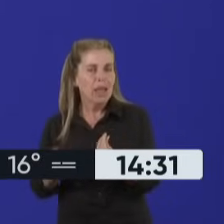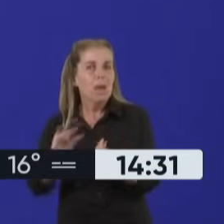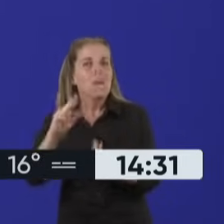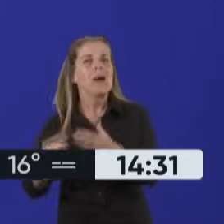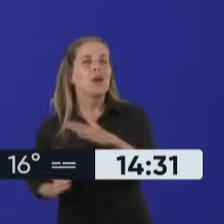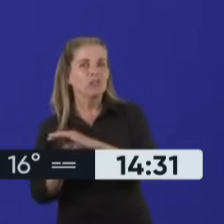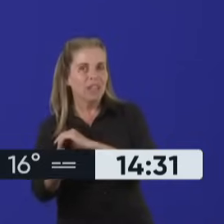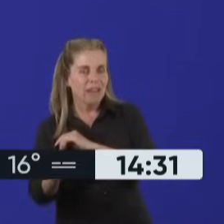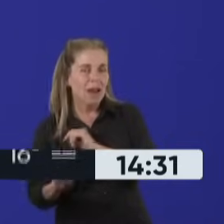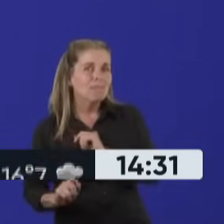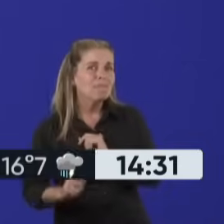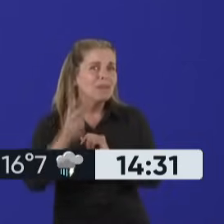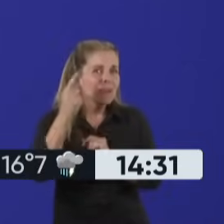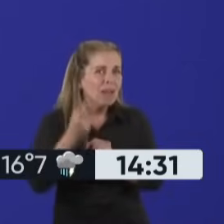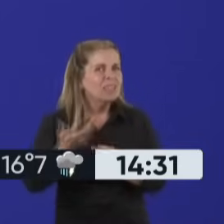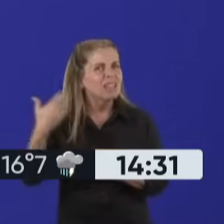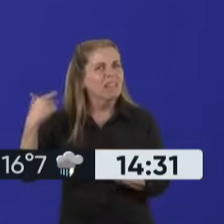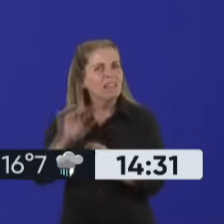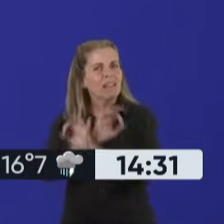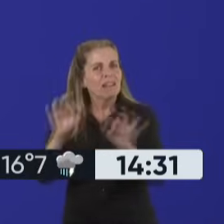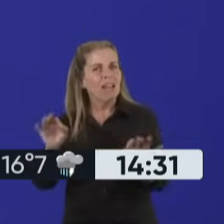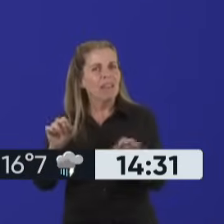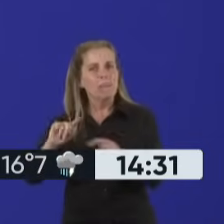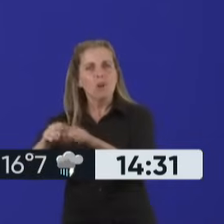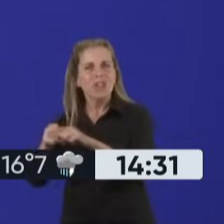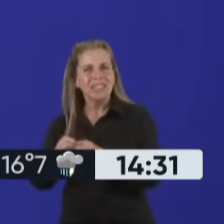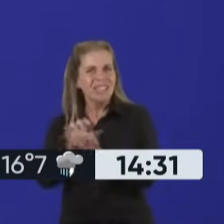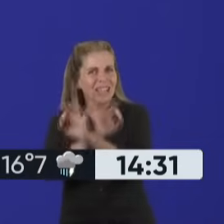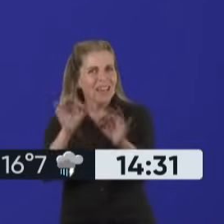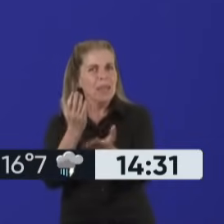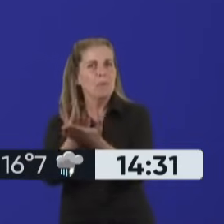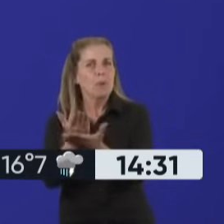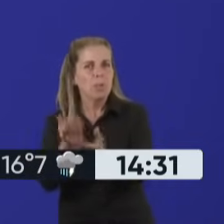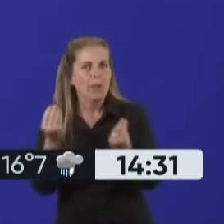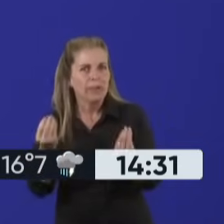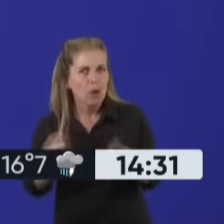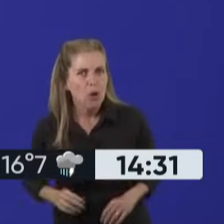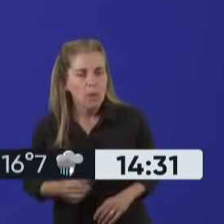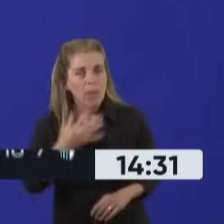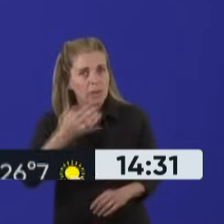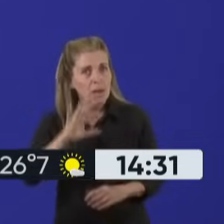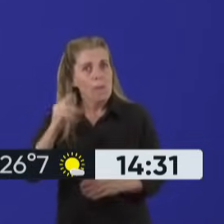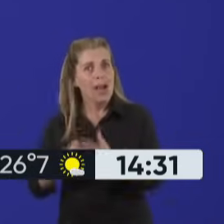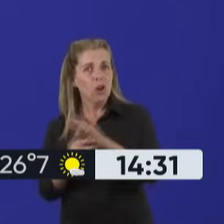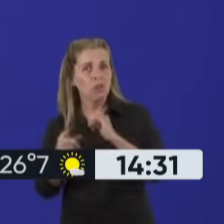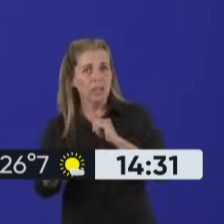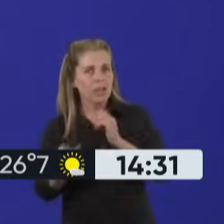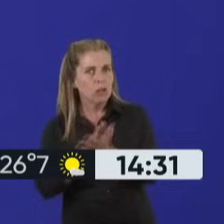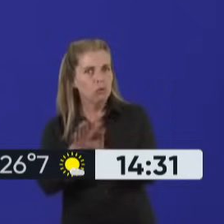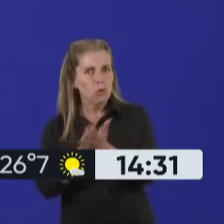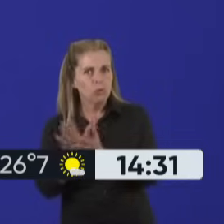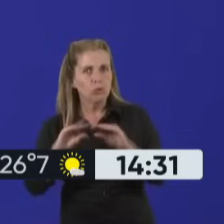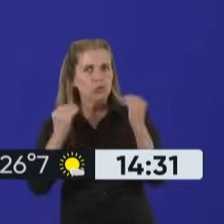nadie en la política hacía una propuesta al respecto, y en realidad era una verdadera bomba de tiempo, se resolvió en